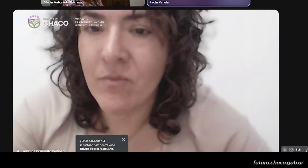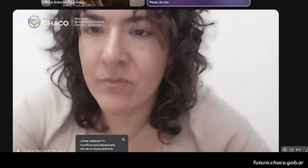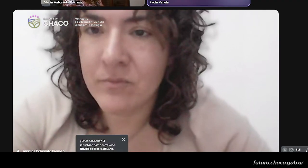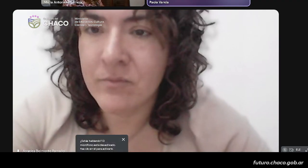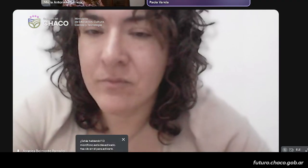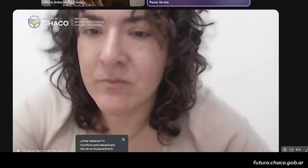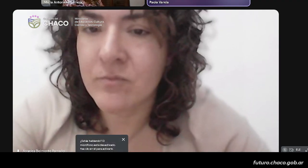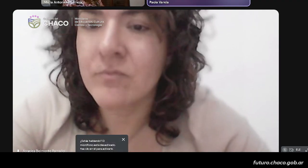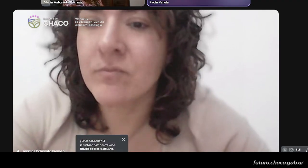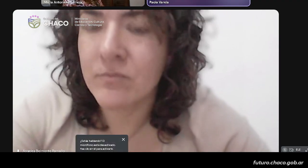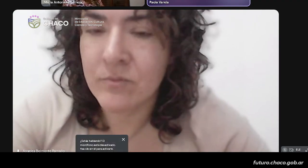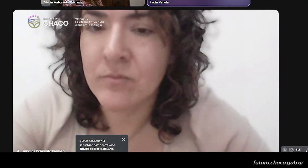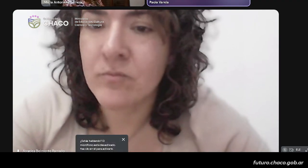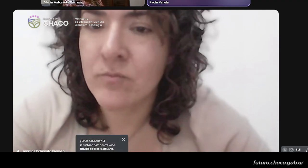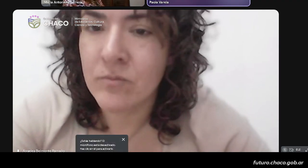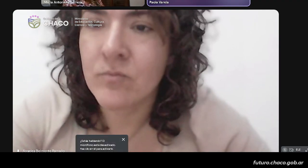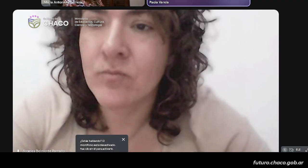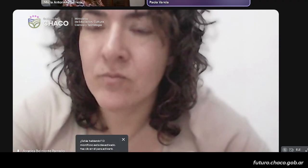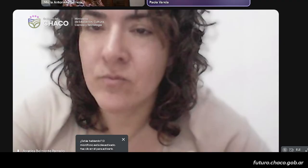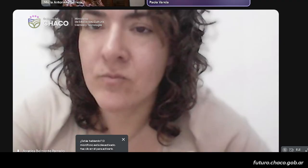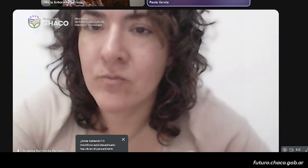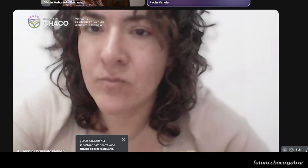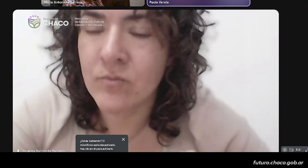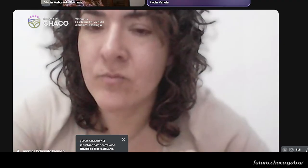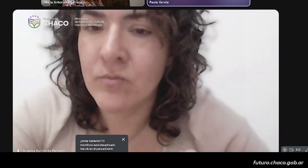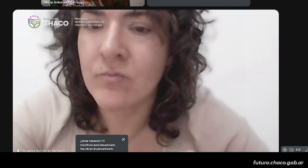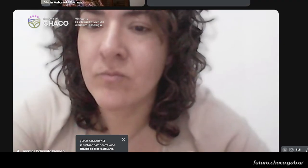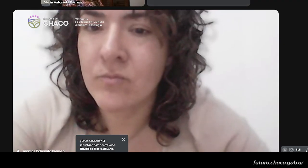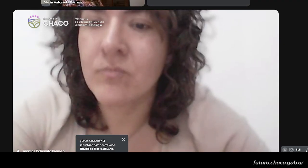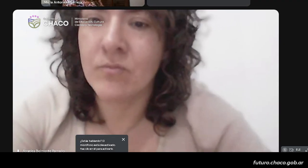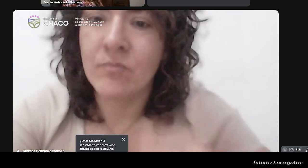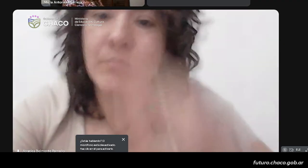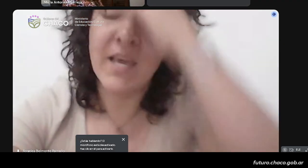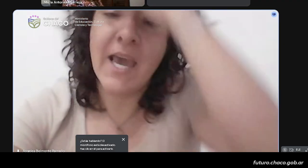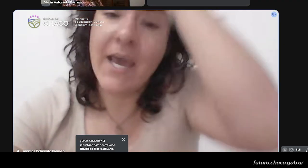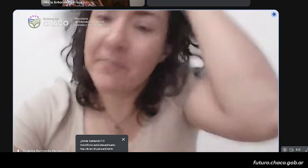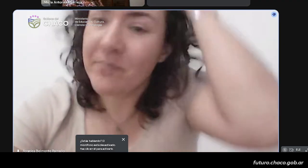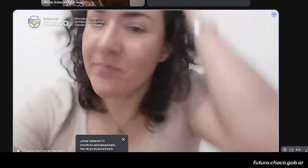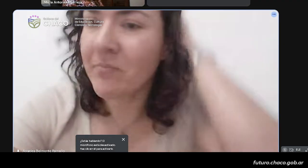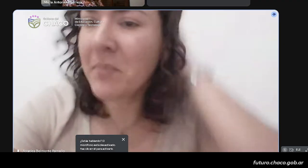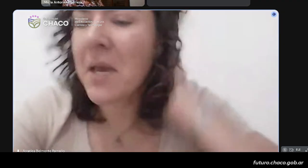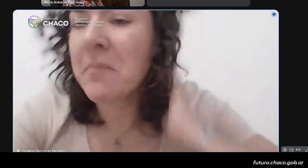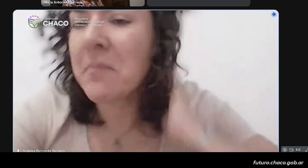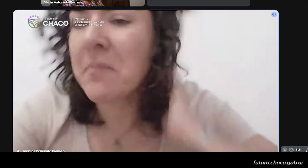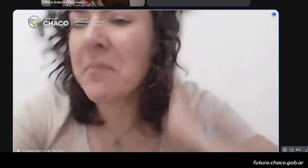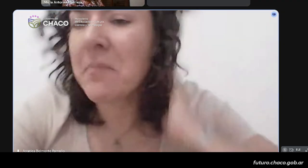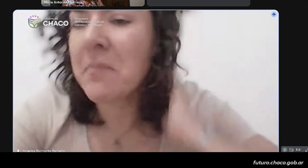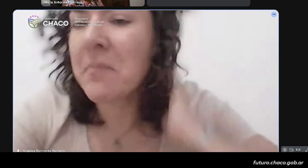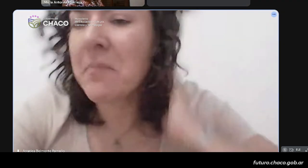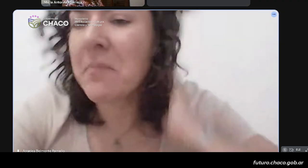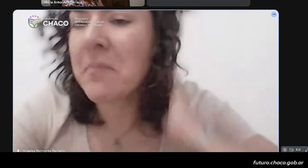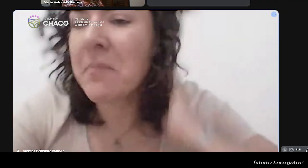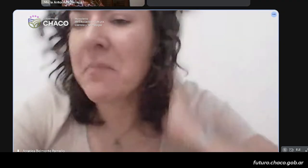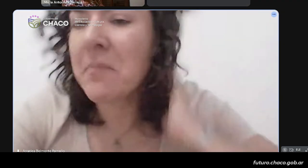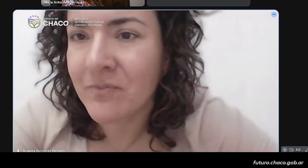y literatura, lengua de señas e inglés. Bien, bien,